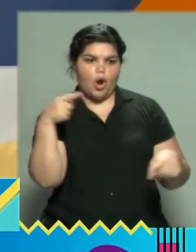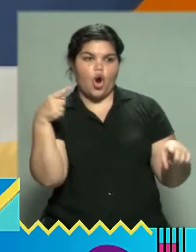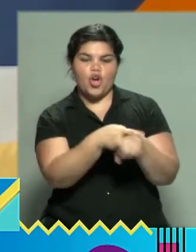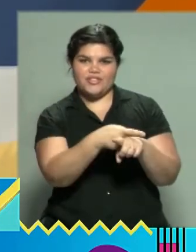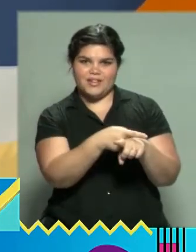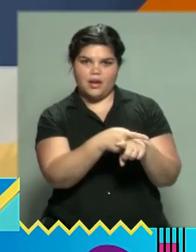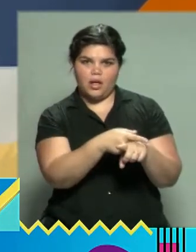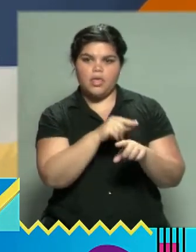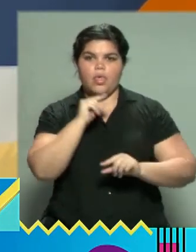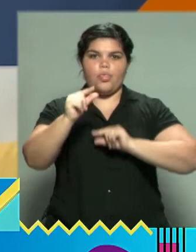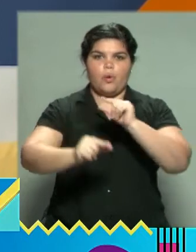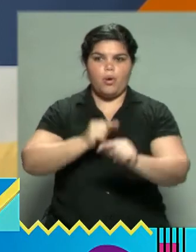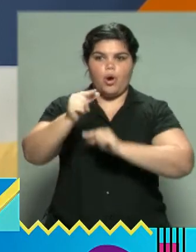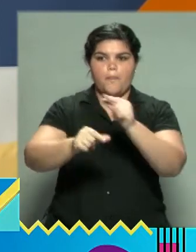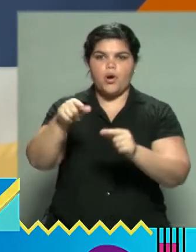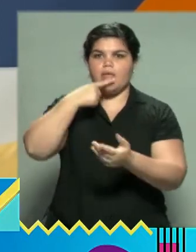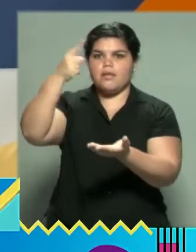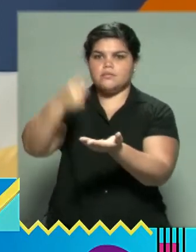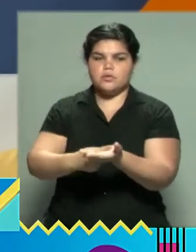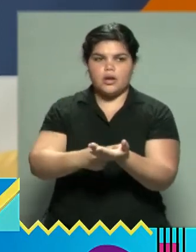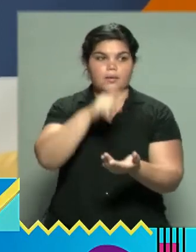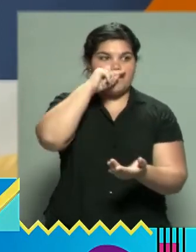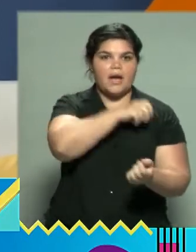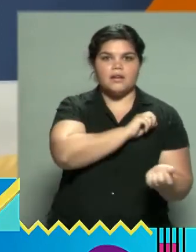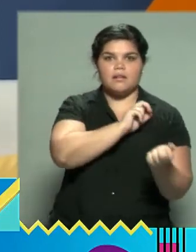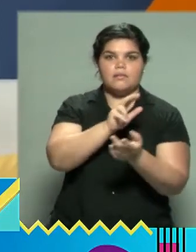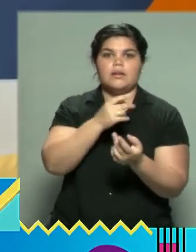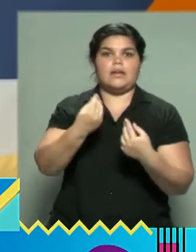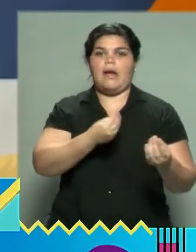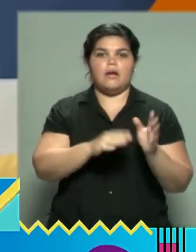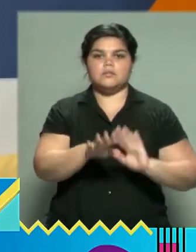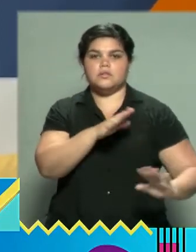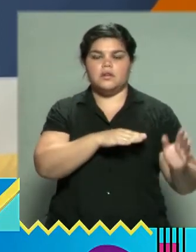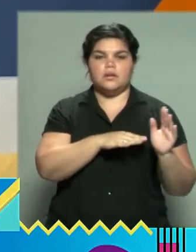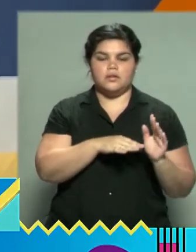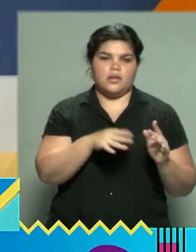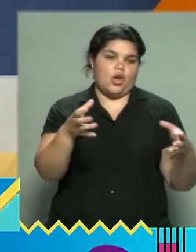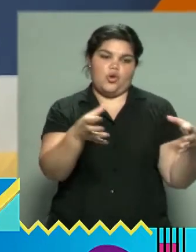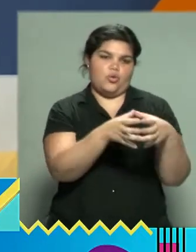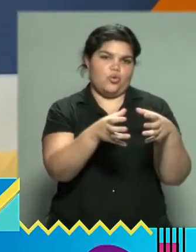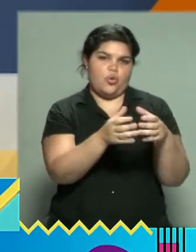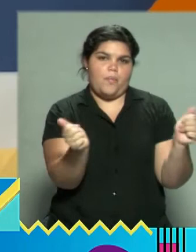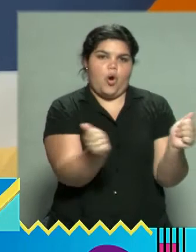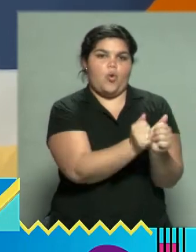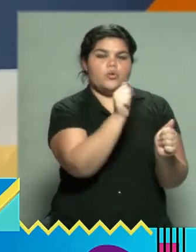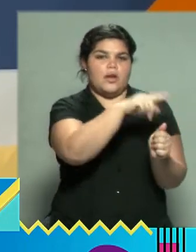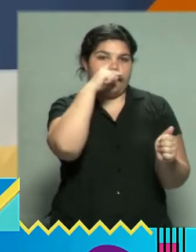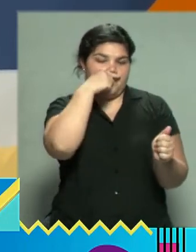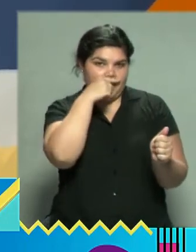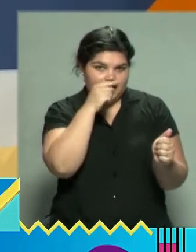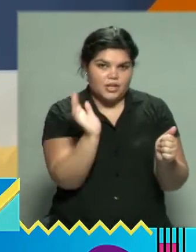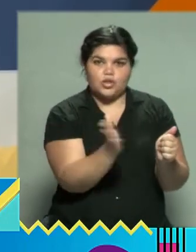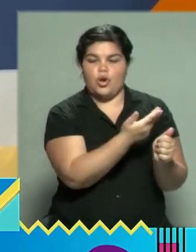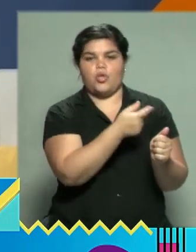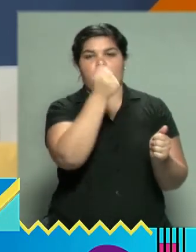como empieza a tomar medidas Moyano, entonces ¿qué hace Macri? Y evidentemente todo el aparato que representa a Macri,